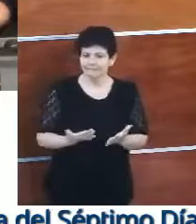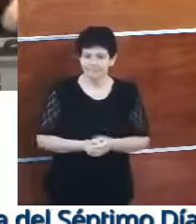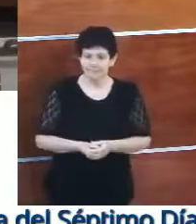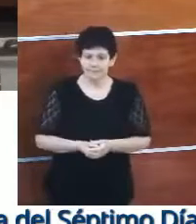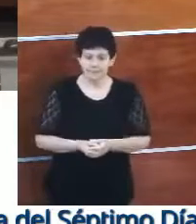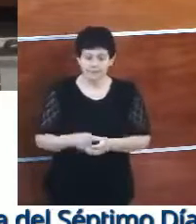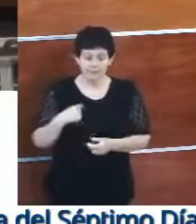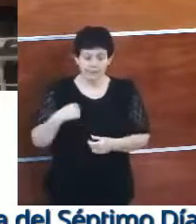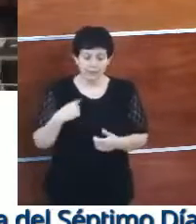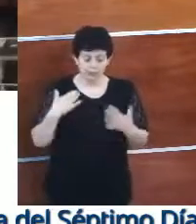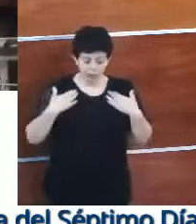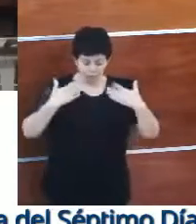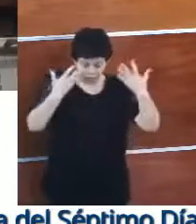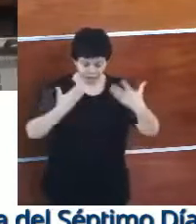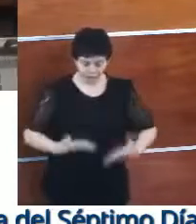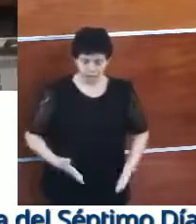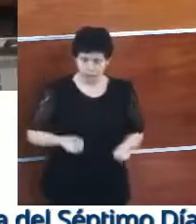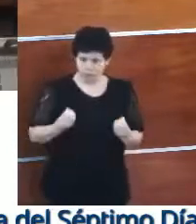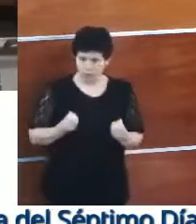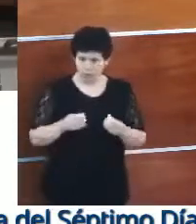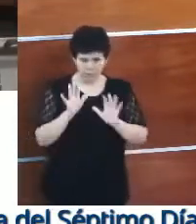¿Cómo me sorprende el Señor?